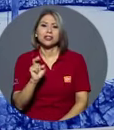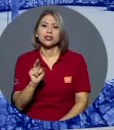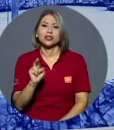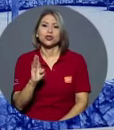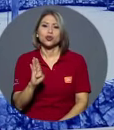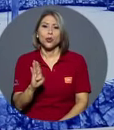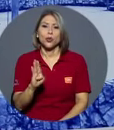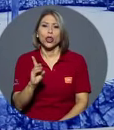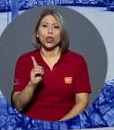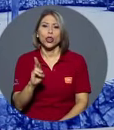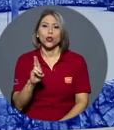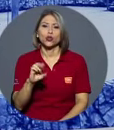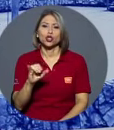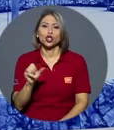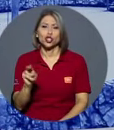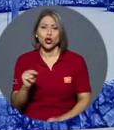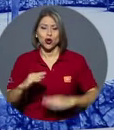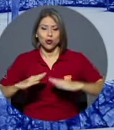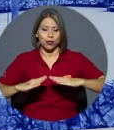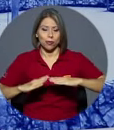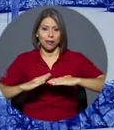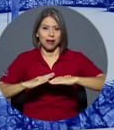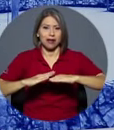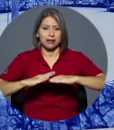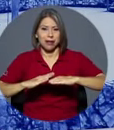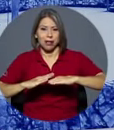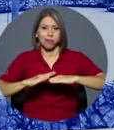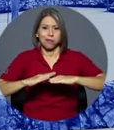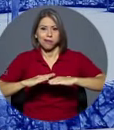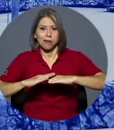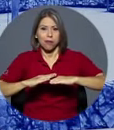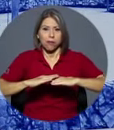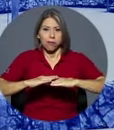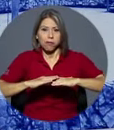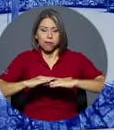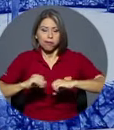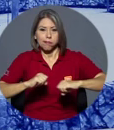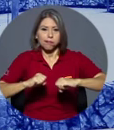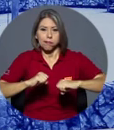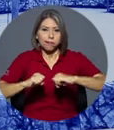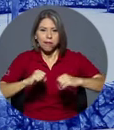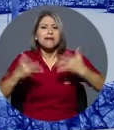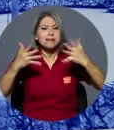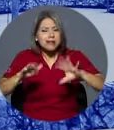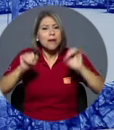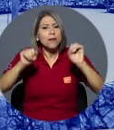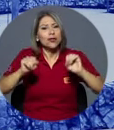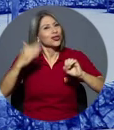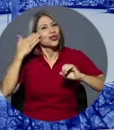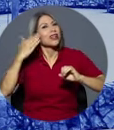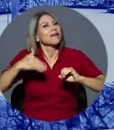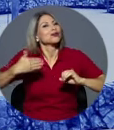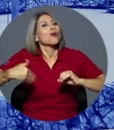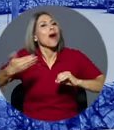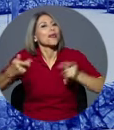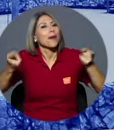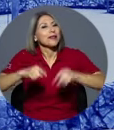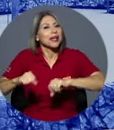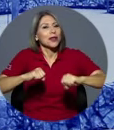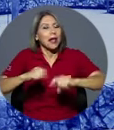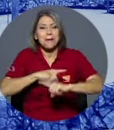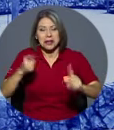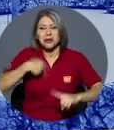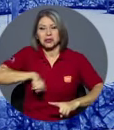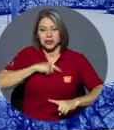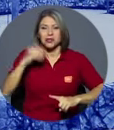son procesos que son continuos, y poder, digamos, en cierta forma anticipar, aún no podemos hacer predicción, pero sí podemos anticipar,